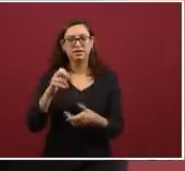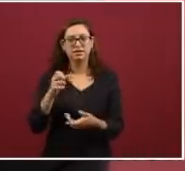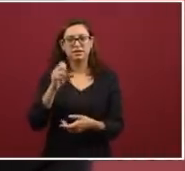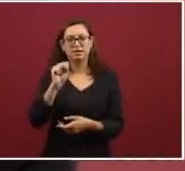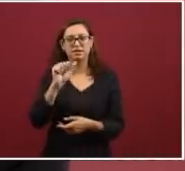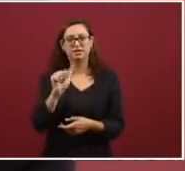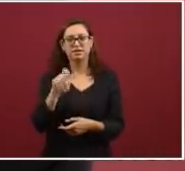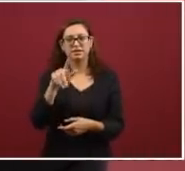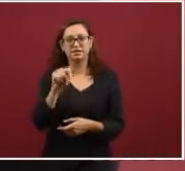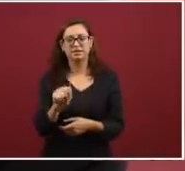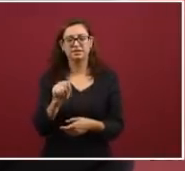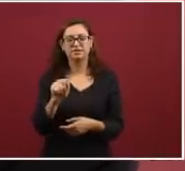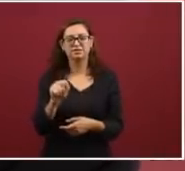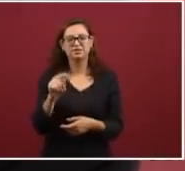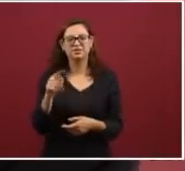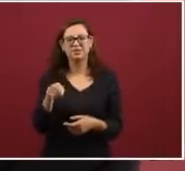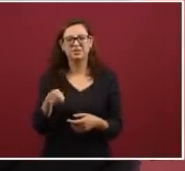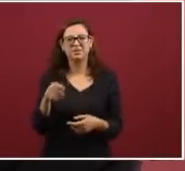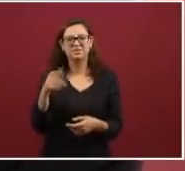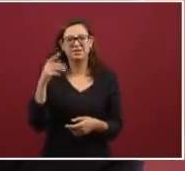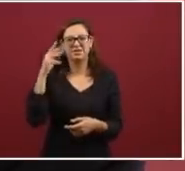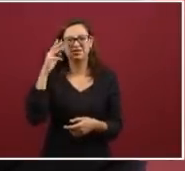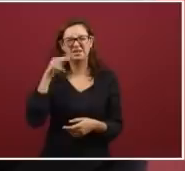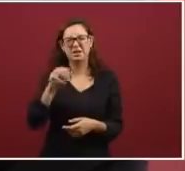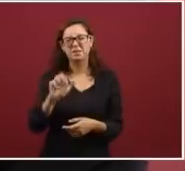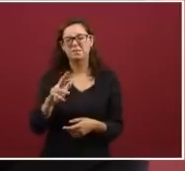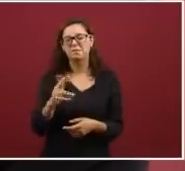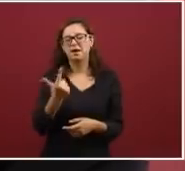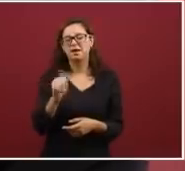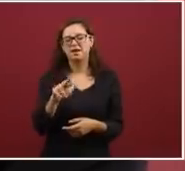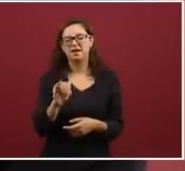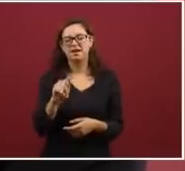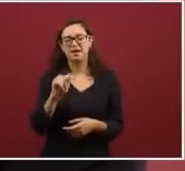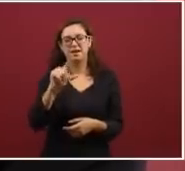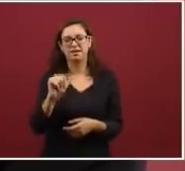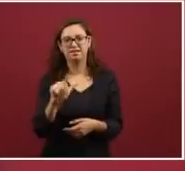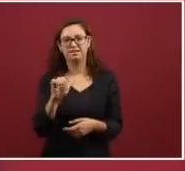Margarita Ríos Farjat, y